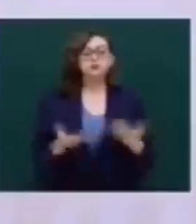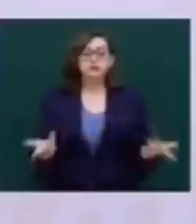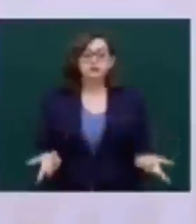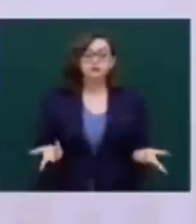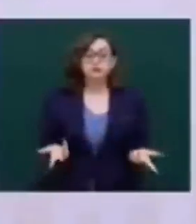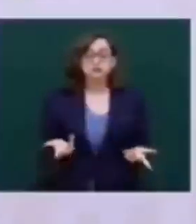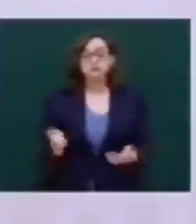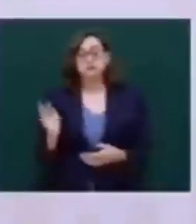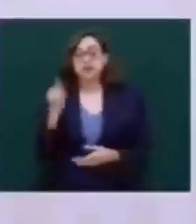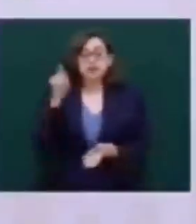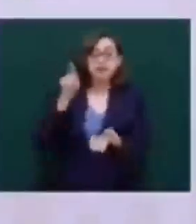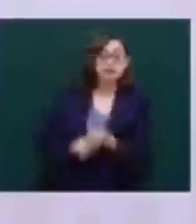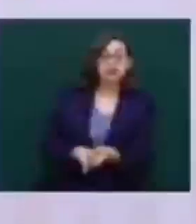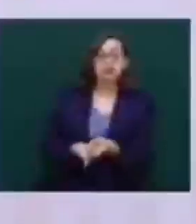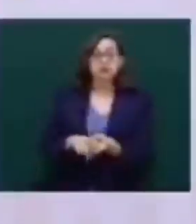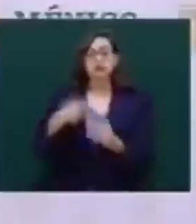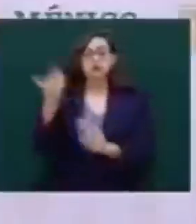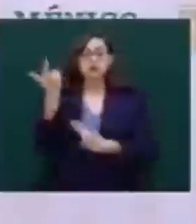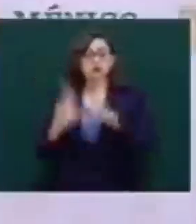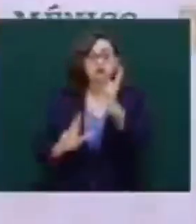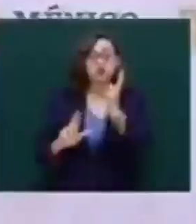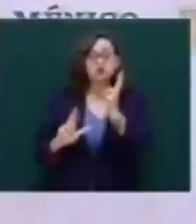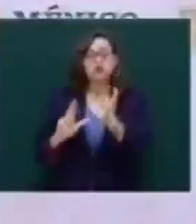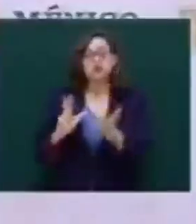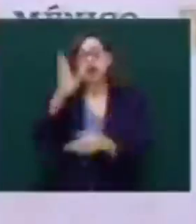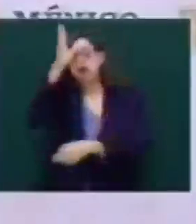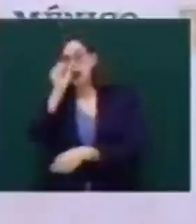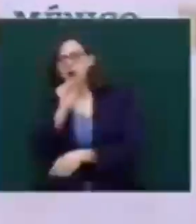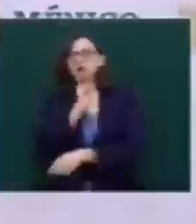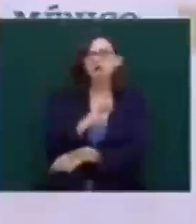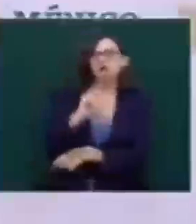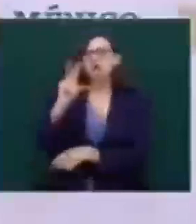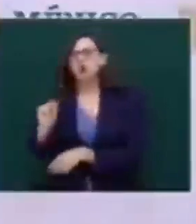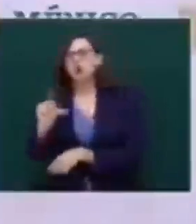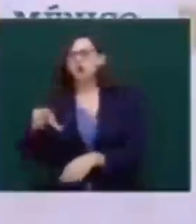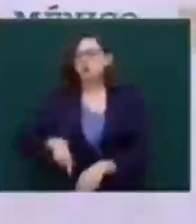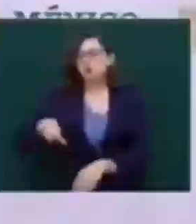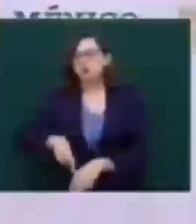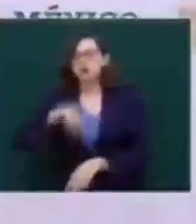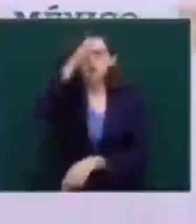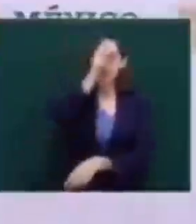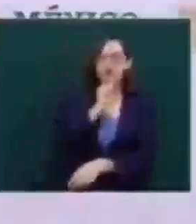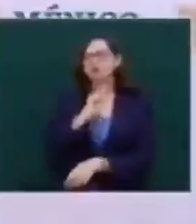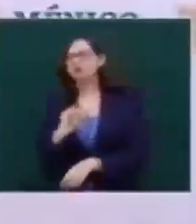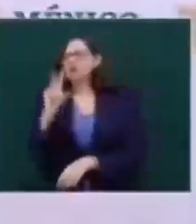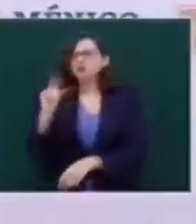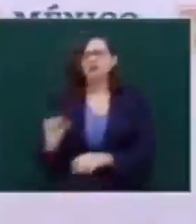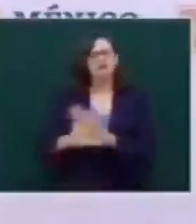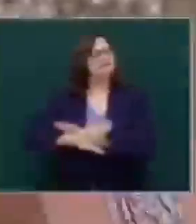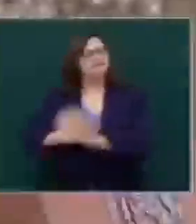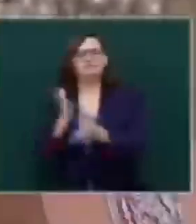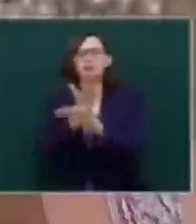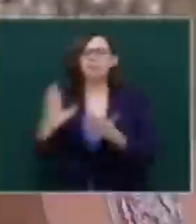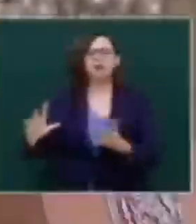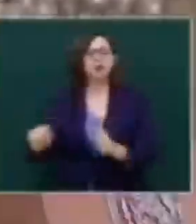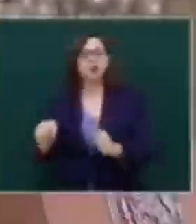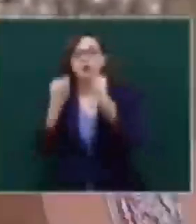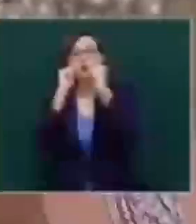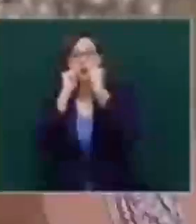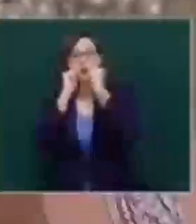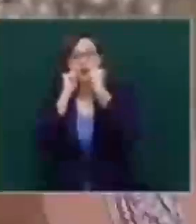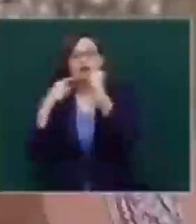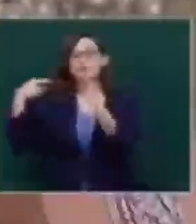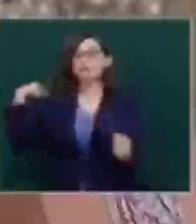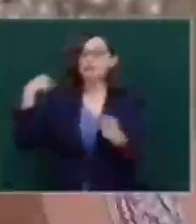de acuerdo o no con la Revolución Cubana y con su gobierno, pero al haber resistido 62